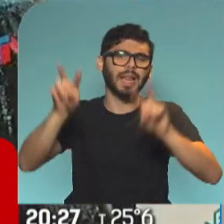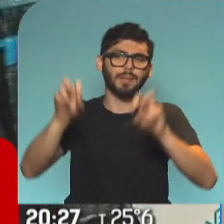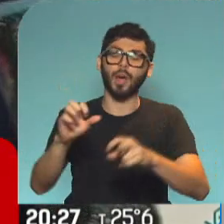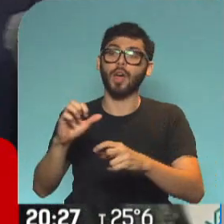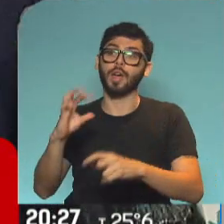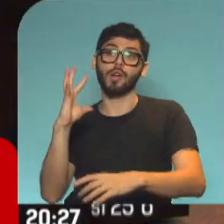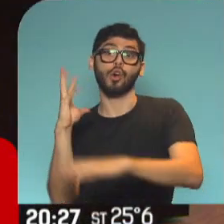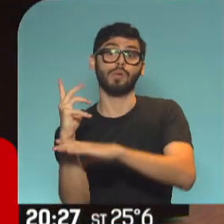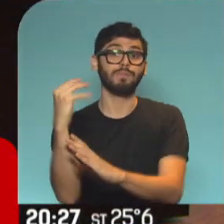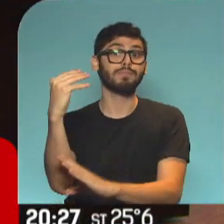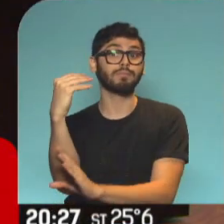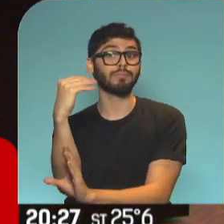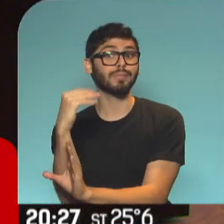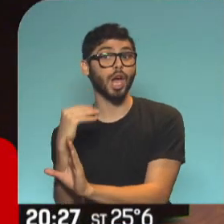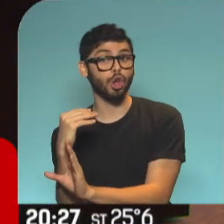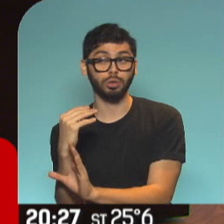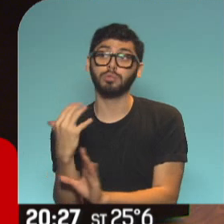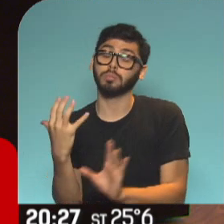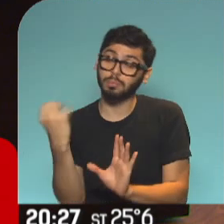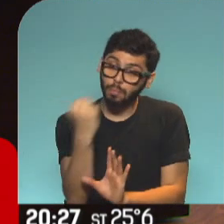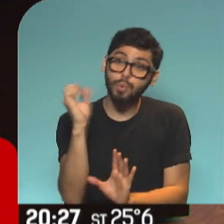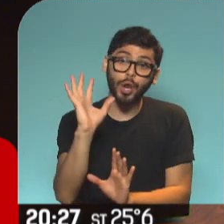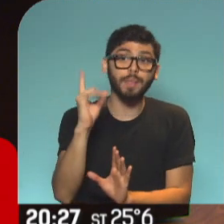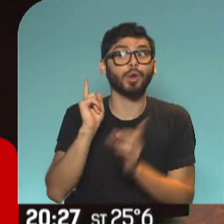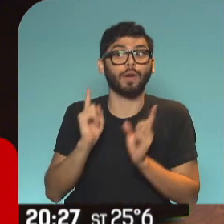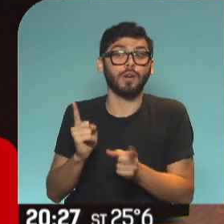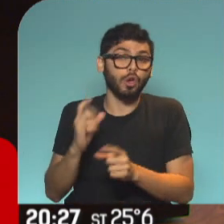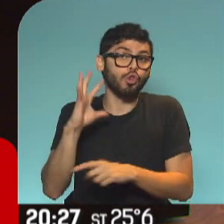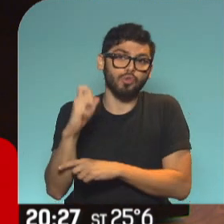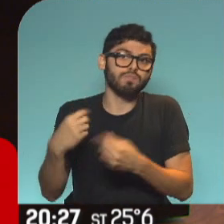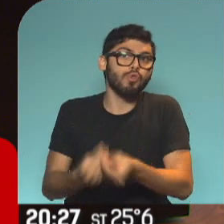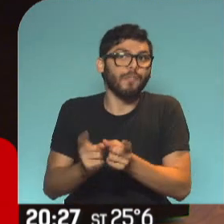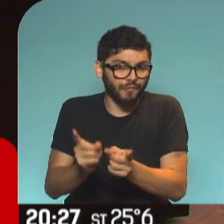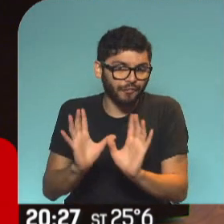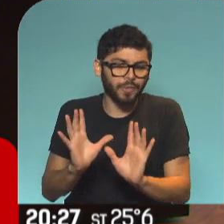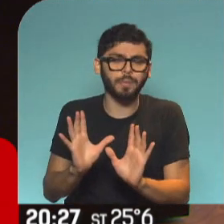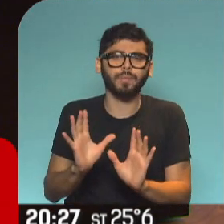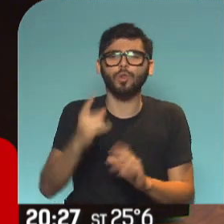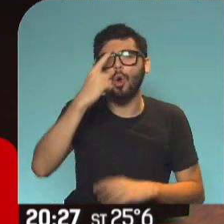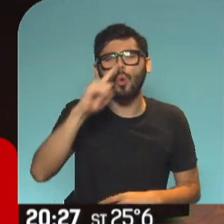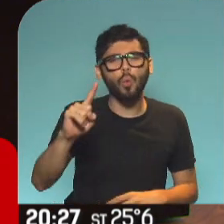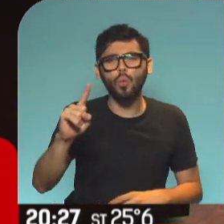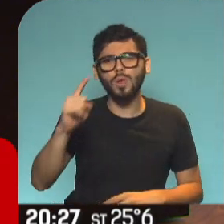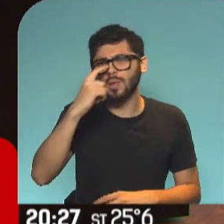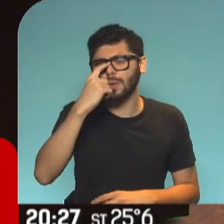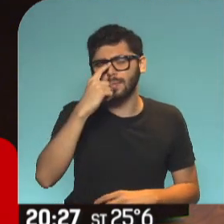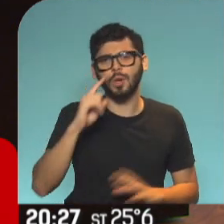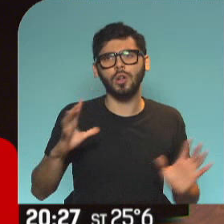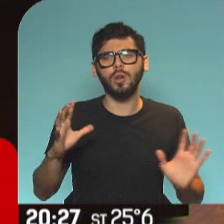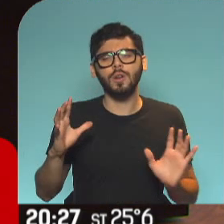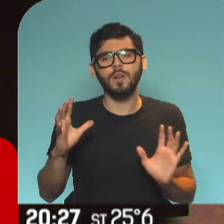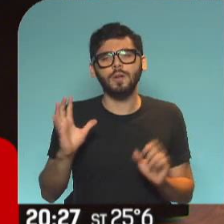noticia importante, sigue siendo una cantidad importante. Y lo último, ese ideal que